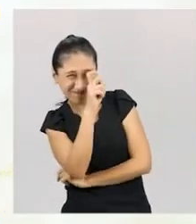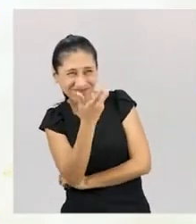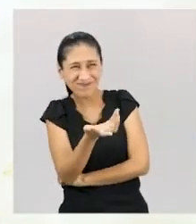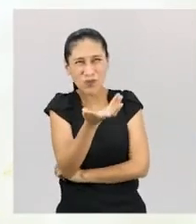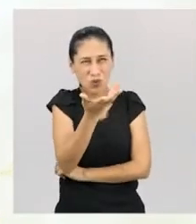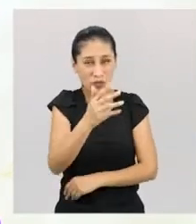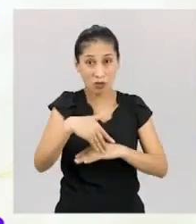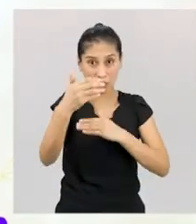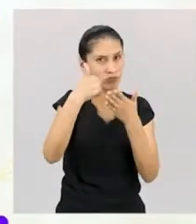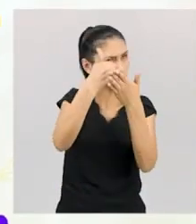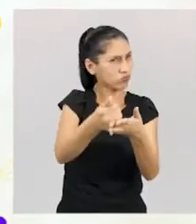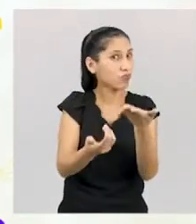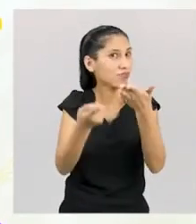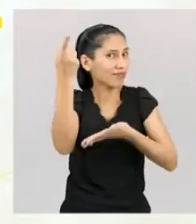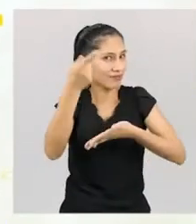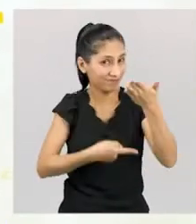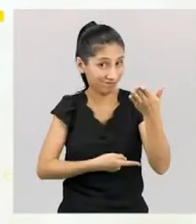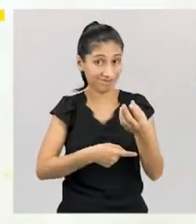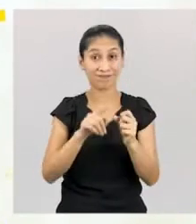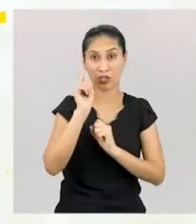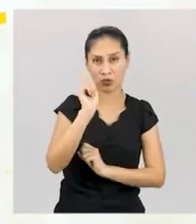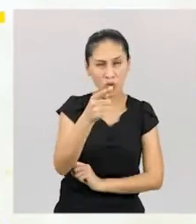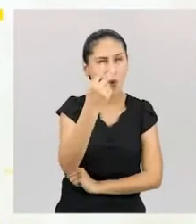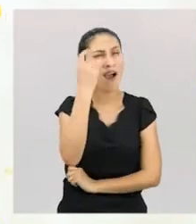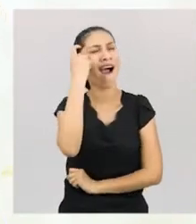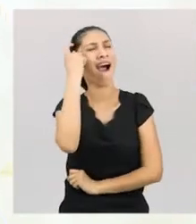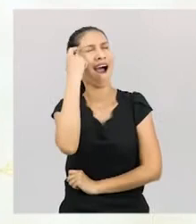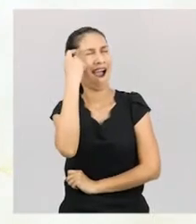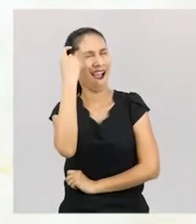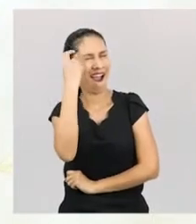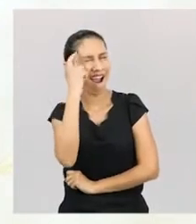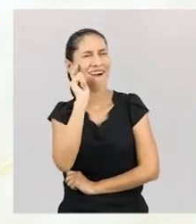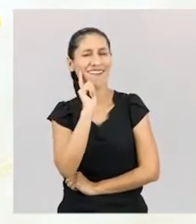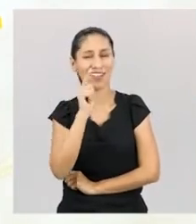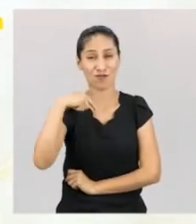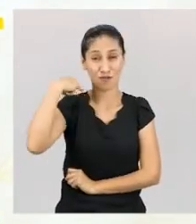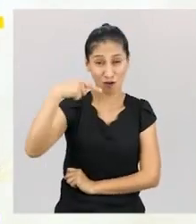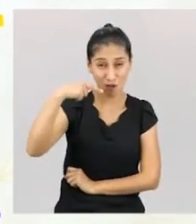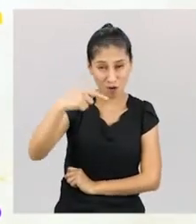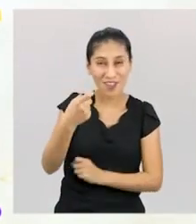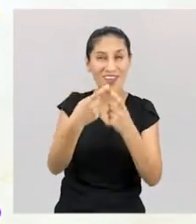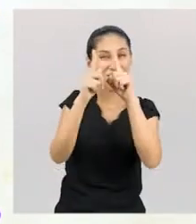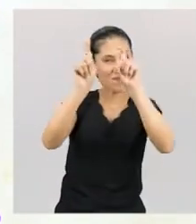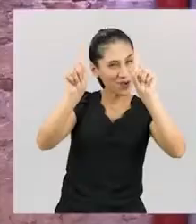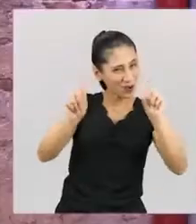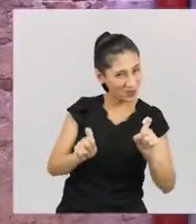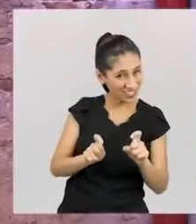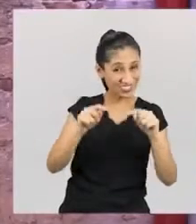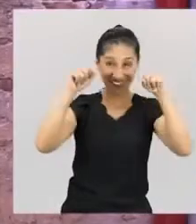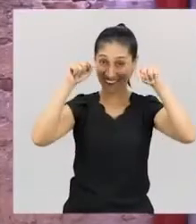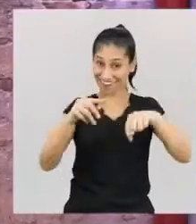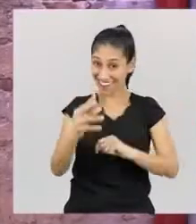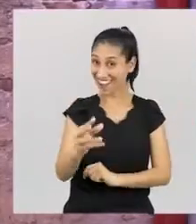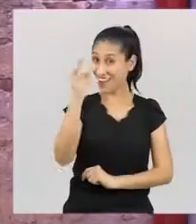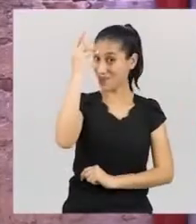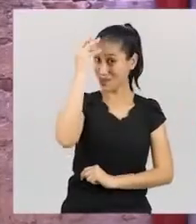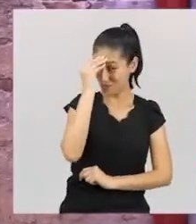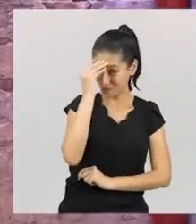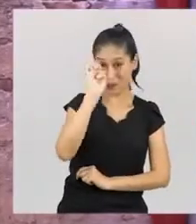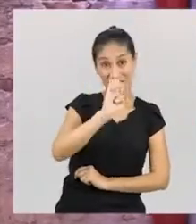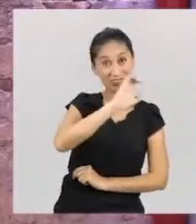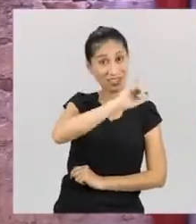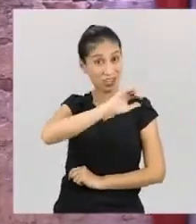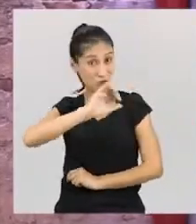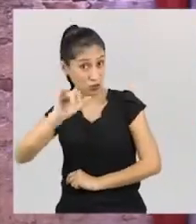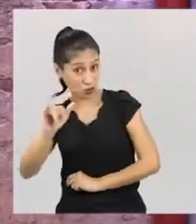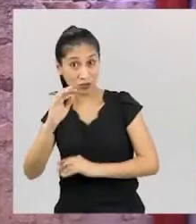compleja? ¿Y qué te ayudó a superarla? Eso te dará una refrescada de lo aprendido en cada programa. Hoy aprendimos a resolver